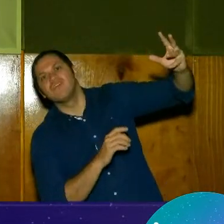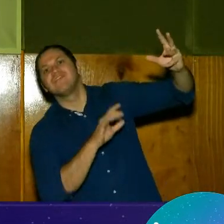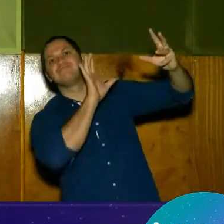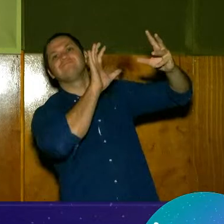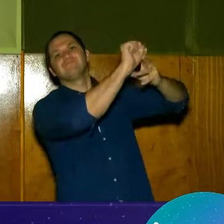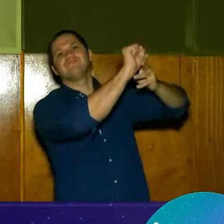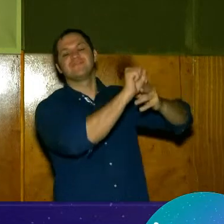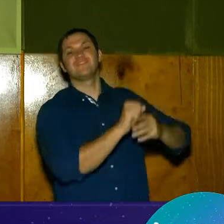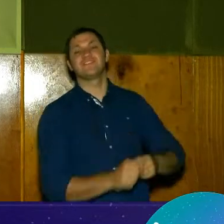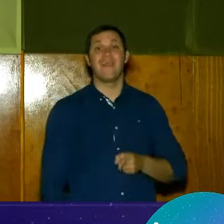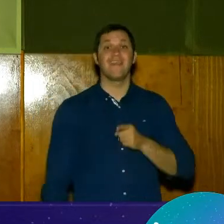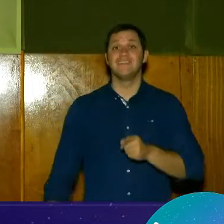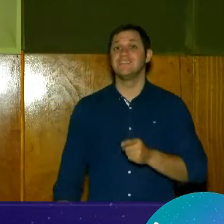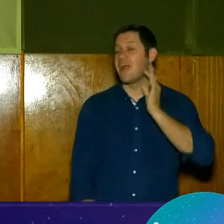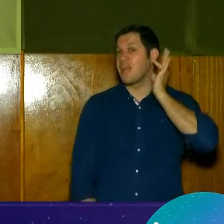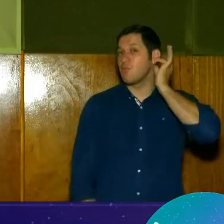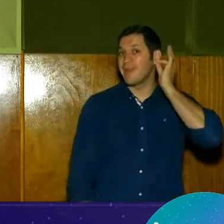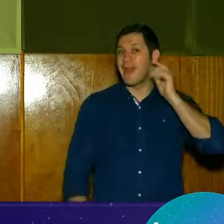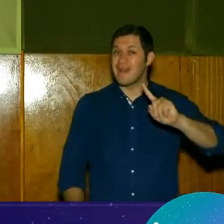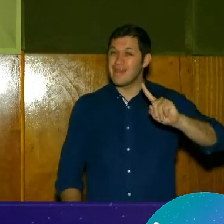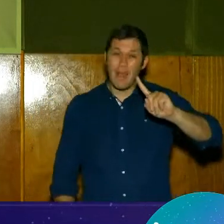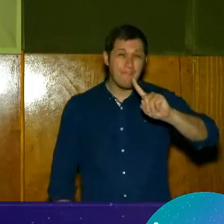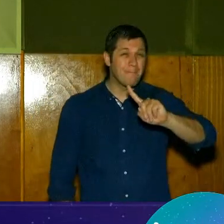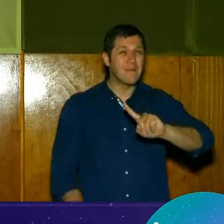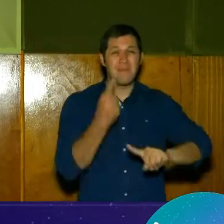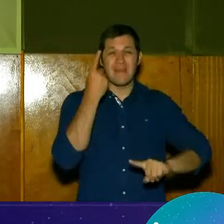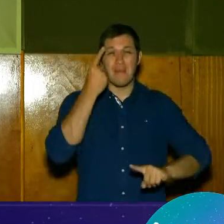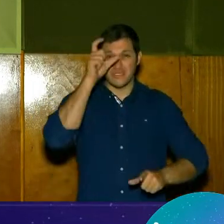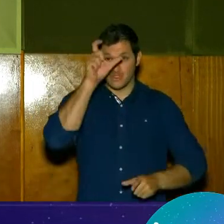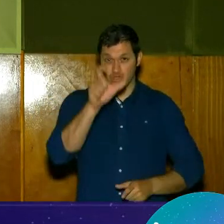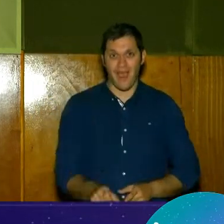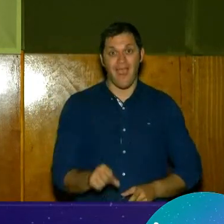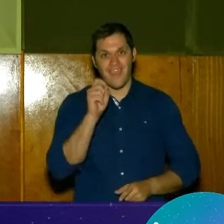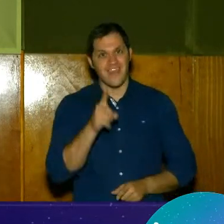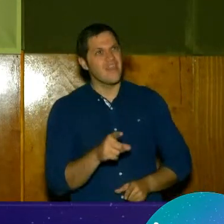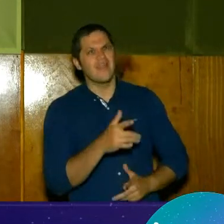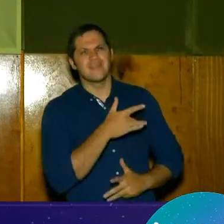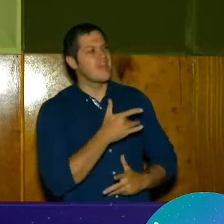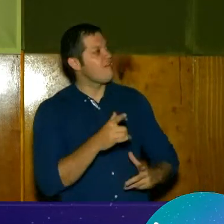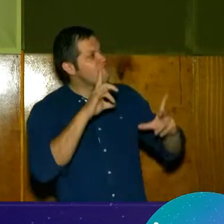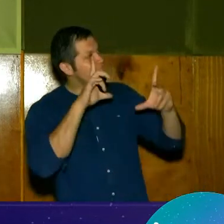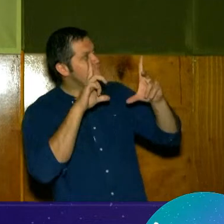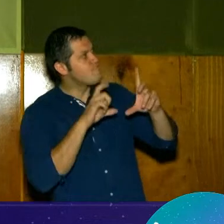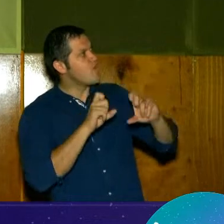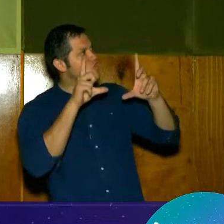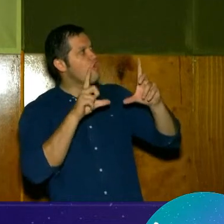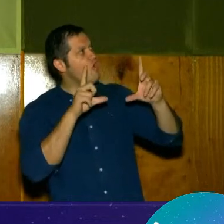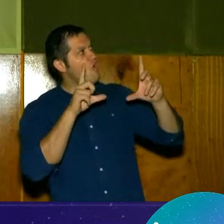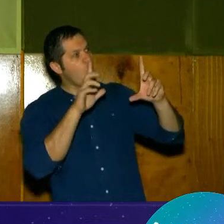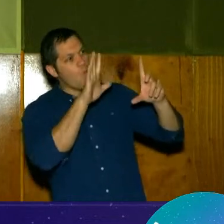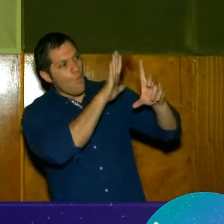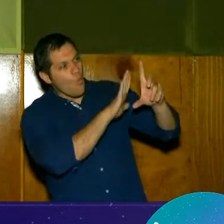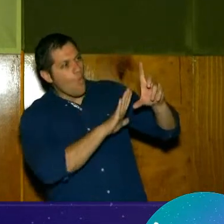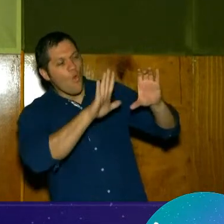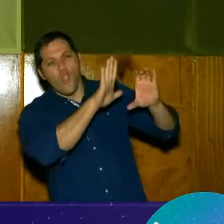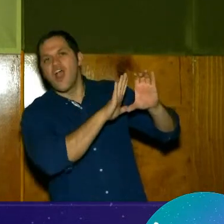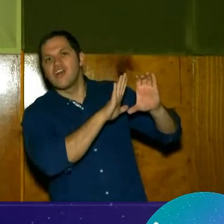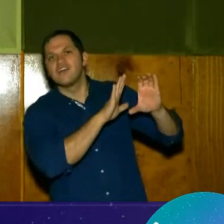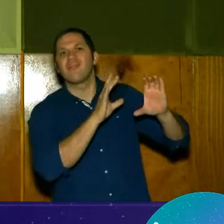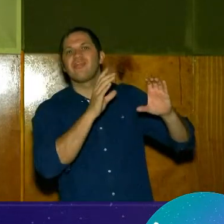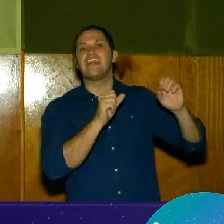sólo se puede ver a través de un telescopio ella fue la primera y su gran aporte es que es la primera